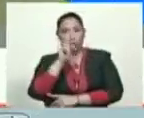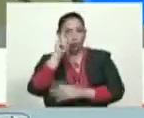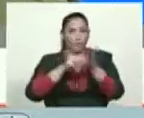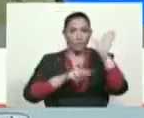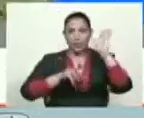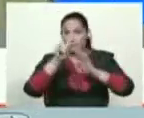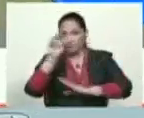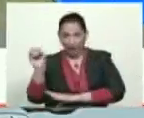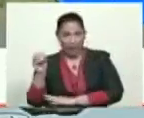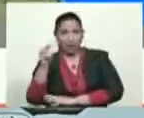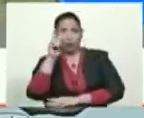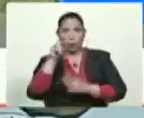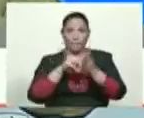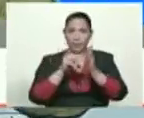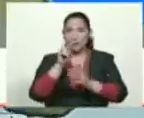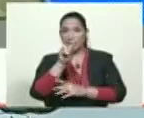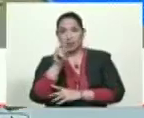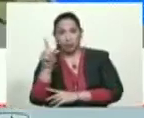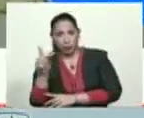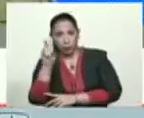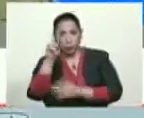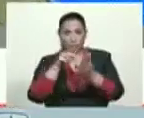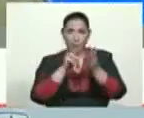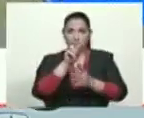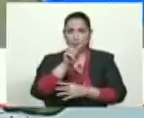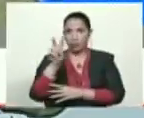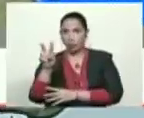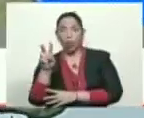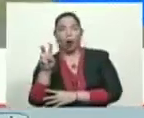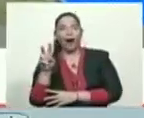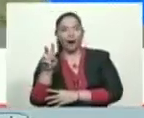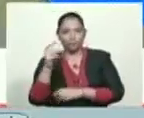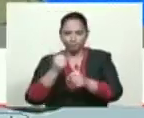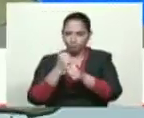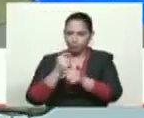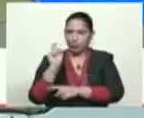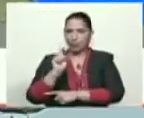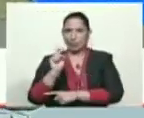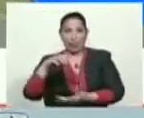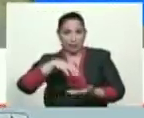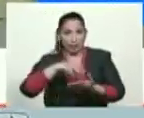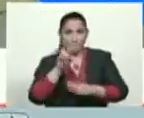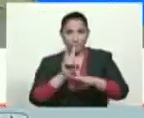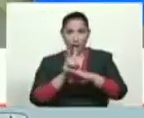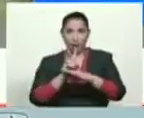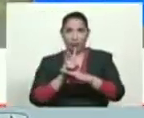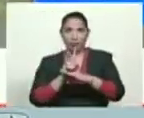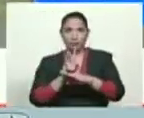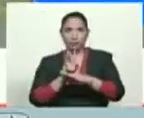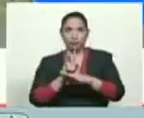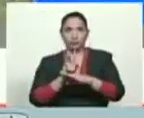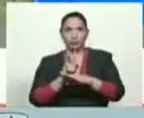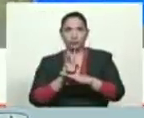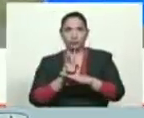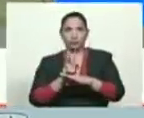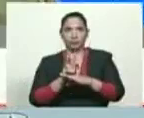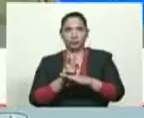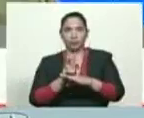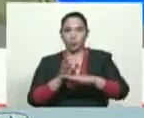2021 2022 2023 las obras que necesita el estado vargas su